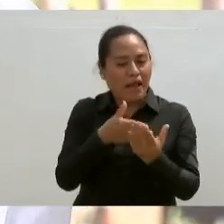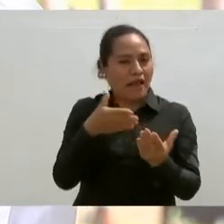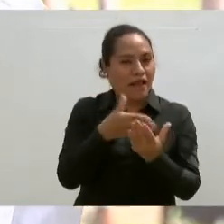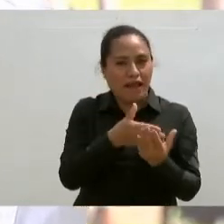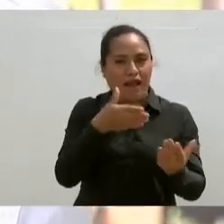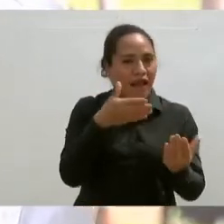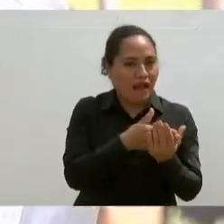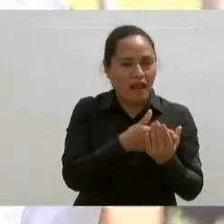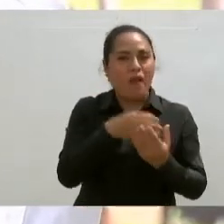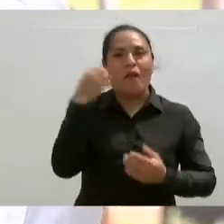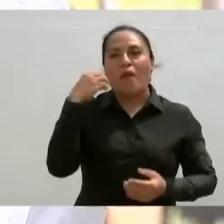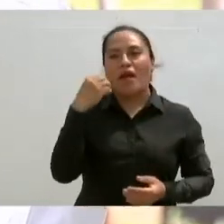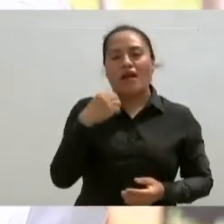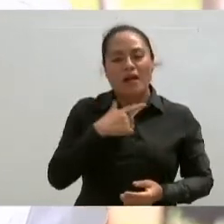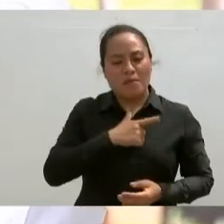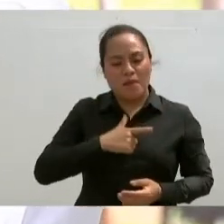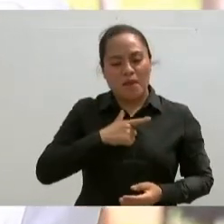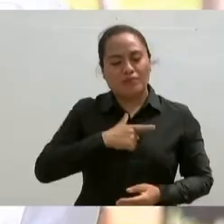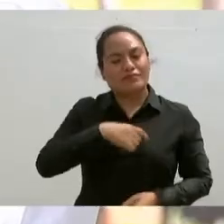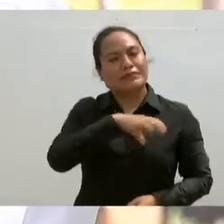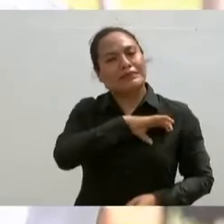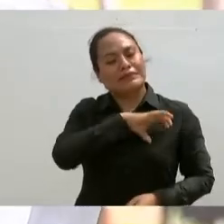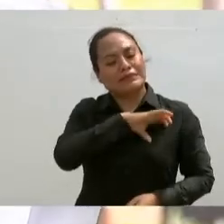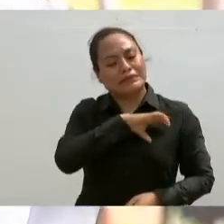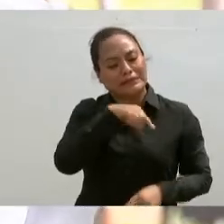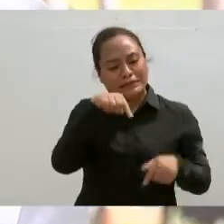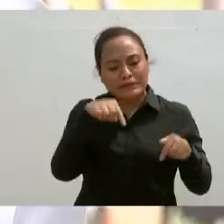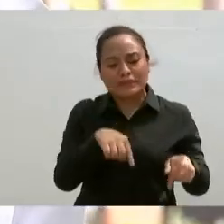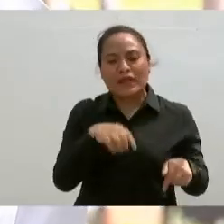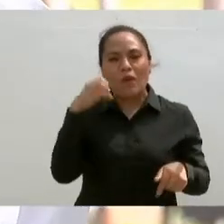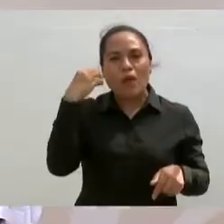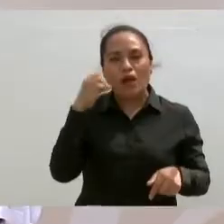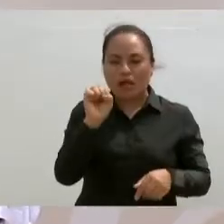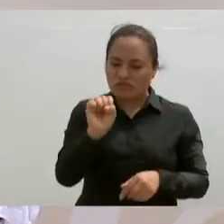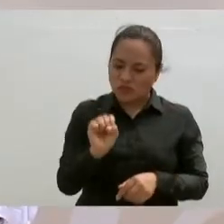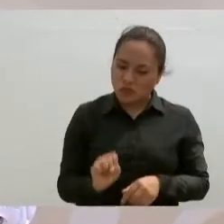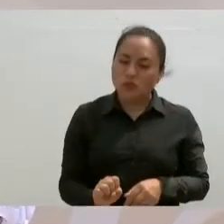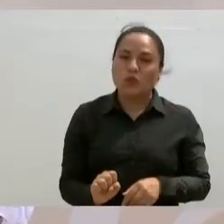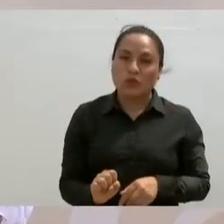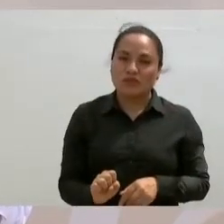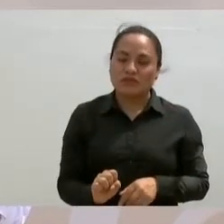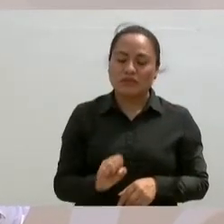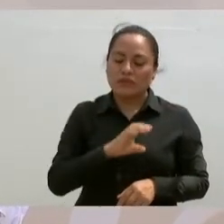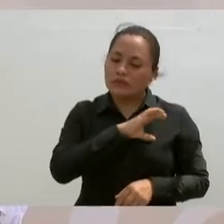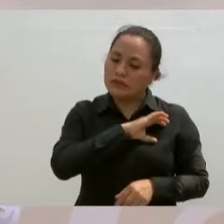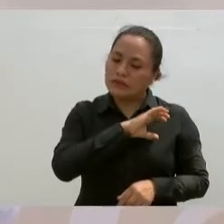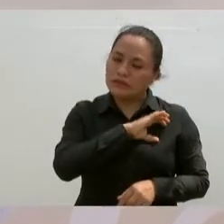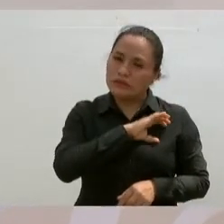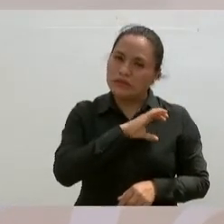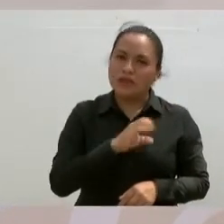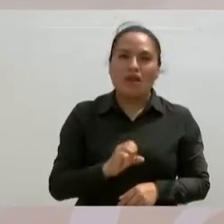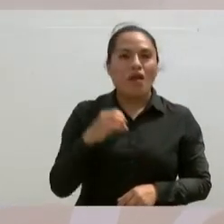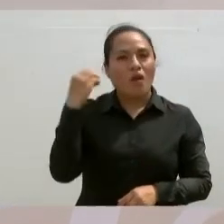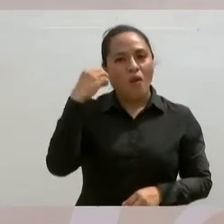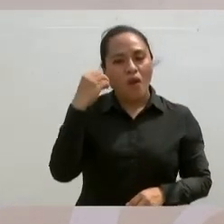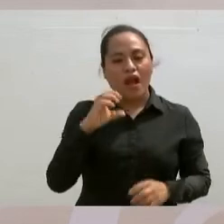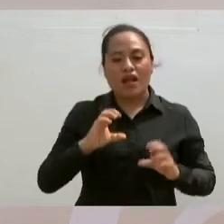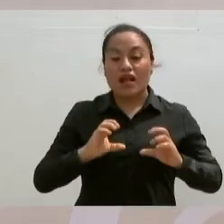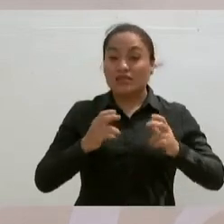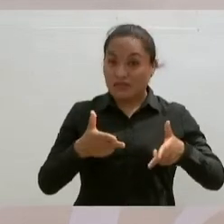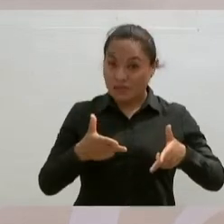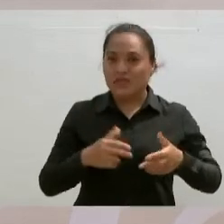La verdad es que quiero mucho este estado, quiero mucho al sureste, a Oaxaca, a